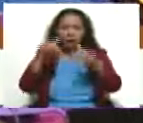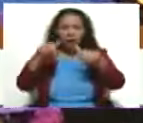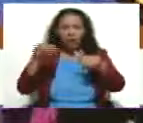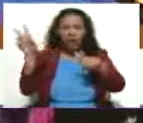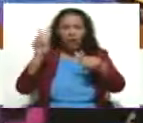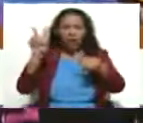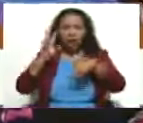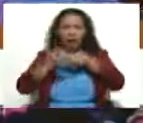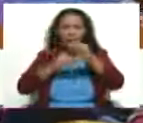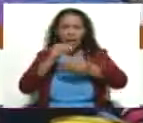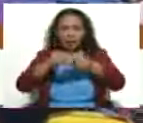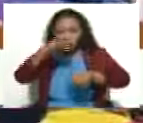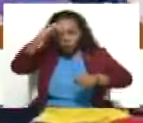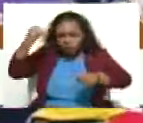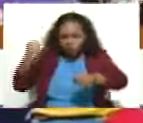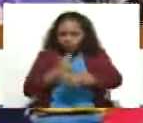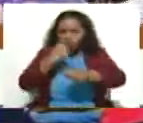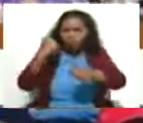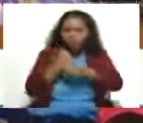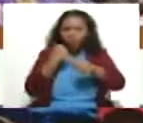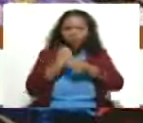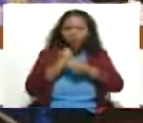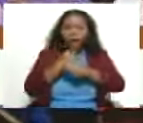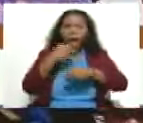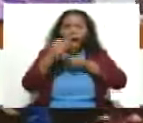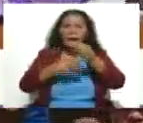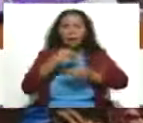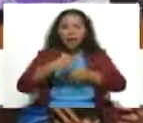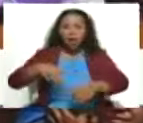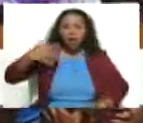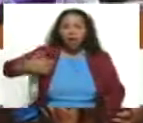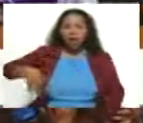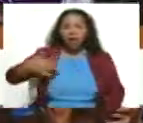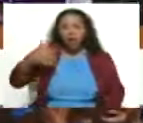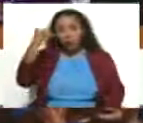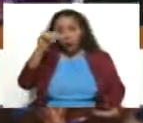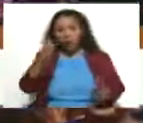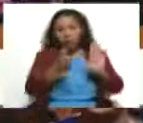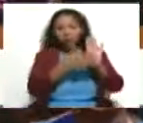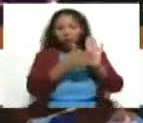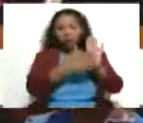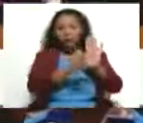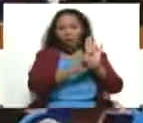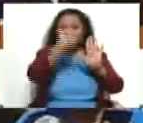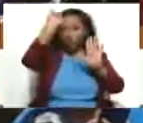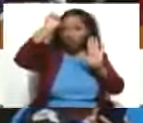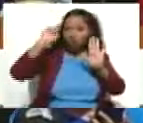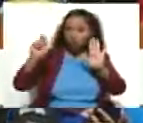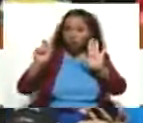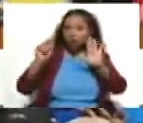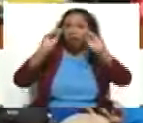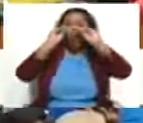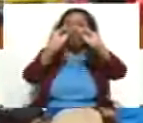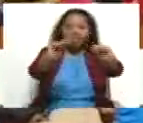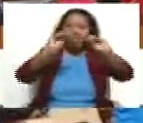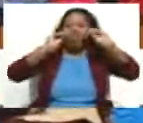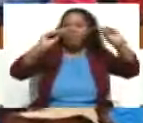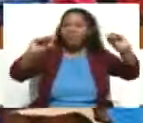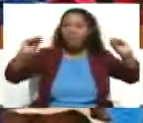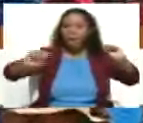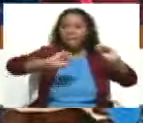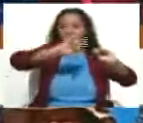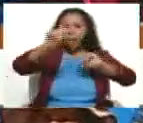las atribuciones que tiene nuestra Constitución, ha llamado a la consulta,